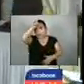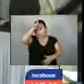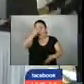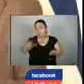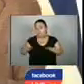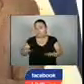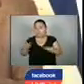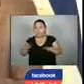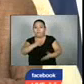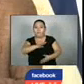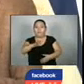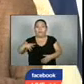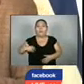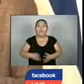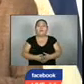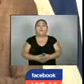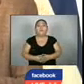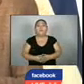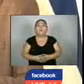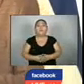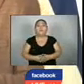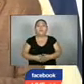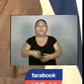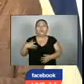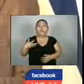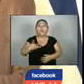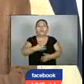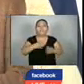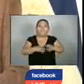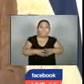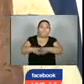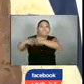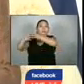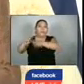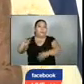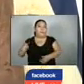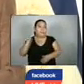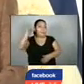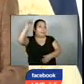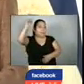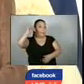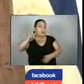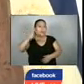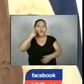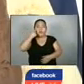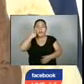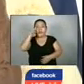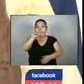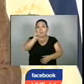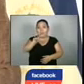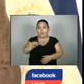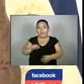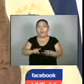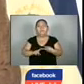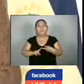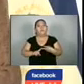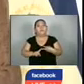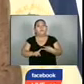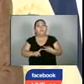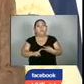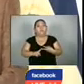a las familias del país. Vamos a estar enviando contingentes, Dios mediante, a Italia y vamos a estar enviando